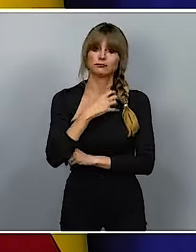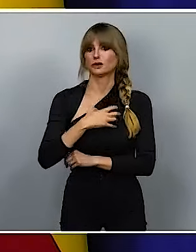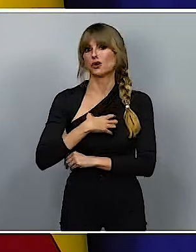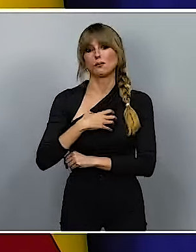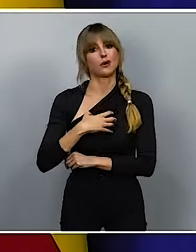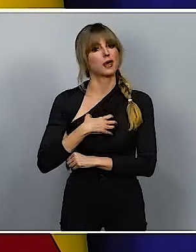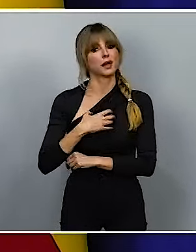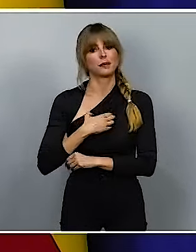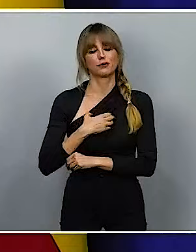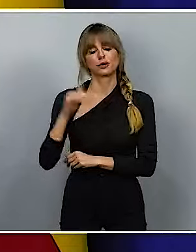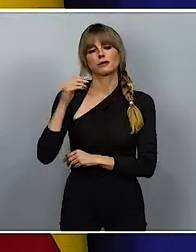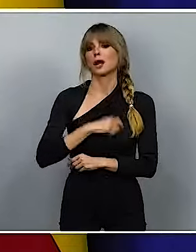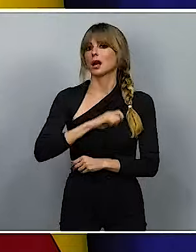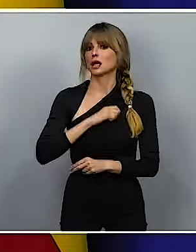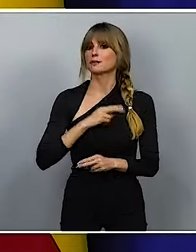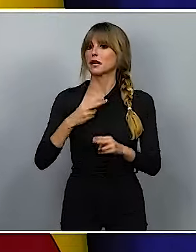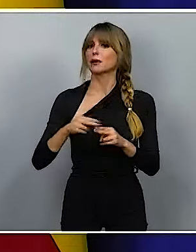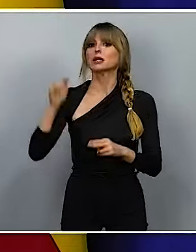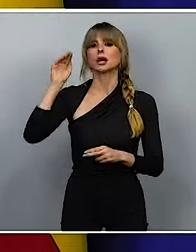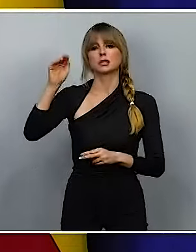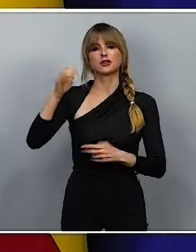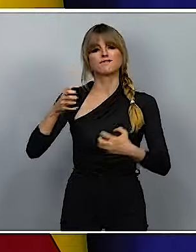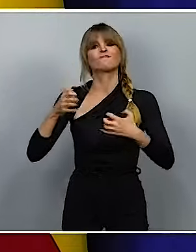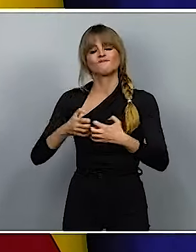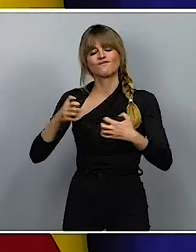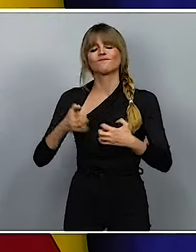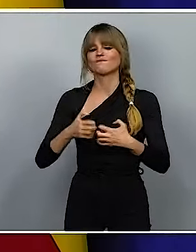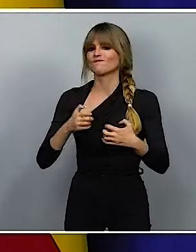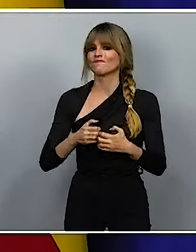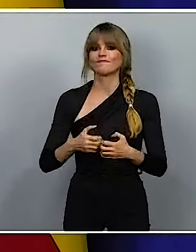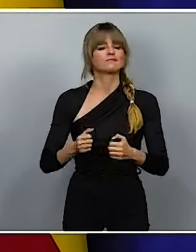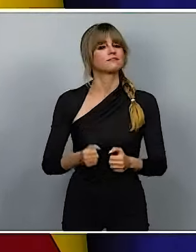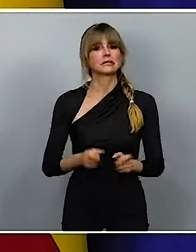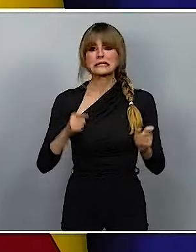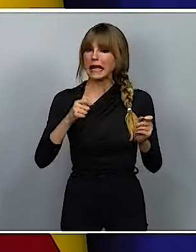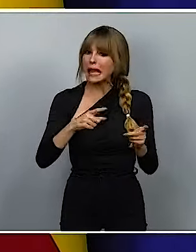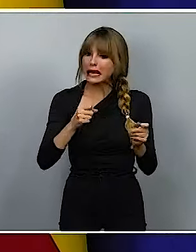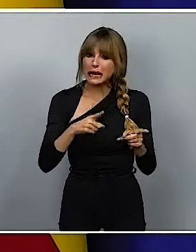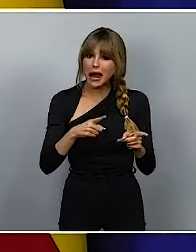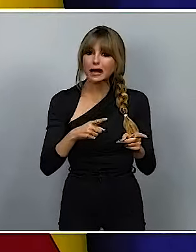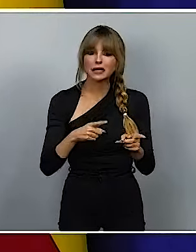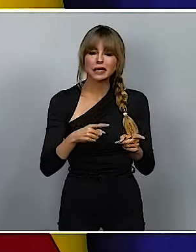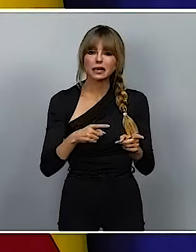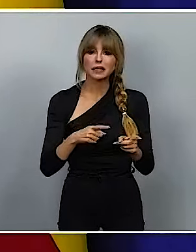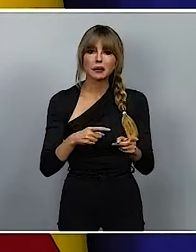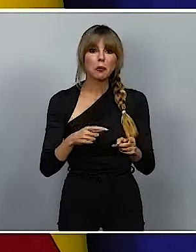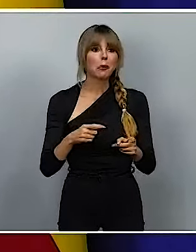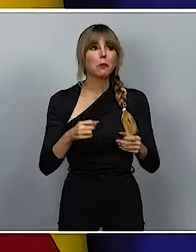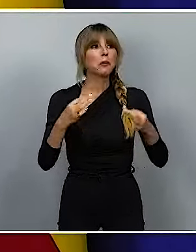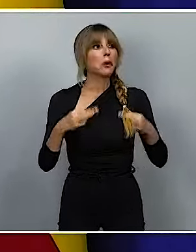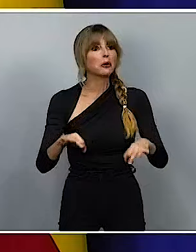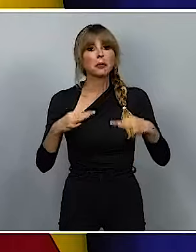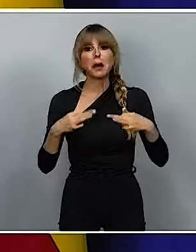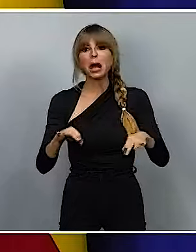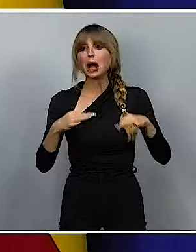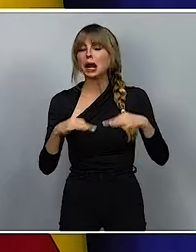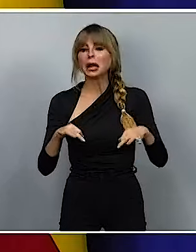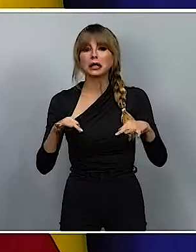España y su política exterior no lo va a hacer no podemos resignarnos a que la guerra sea la forma normal y habitual de